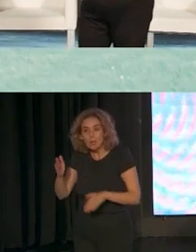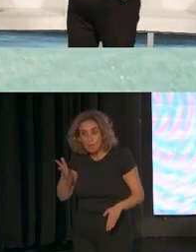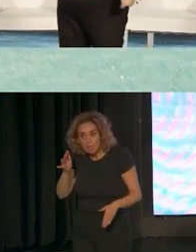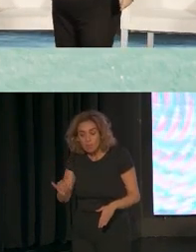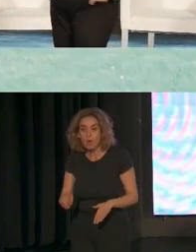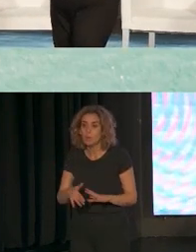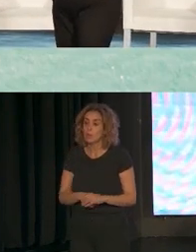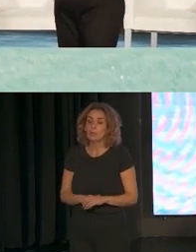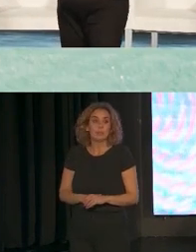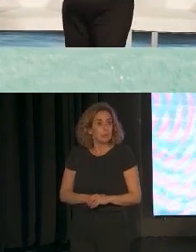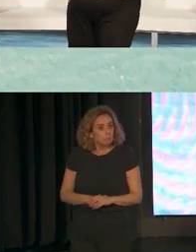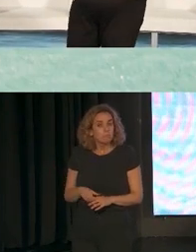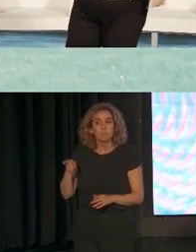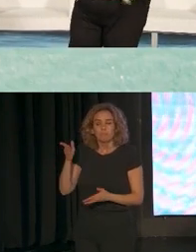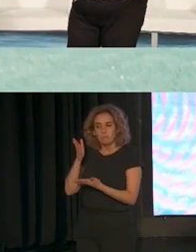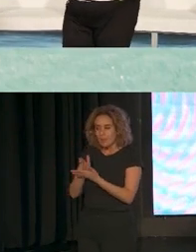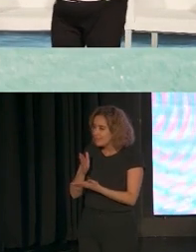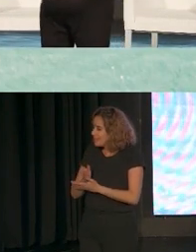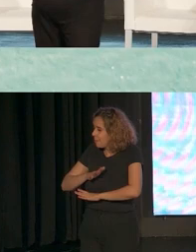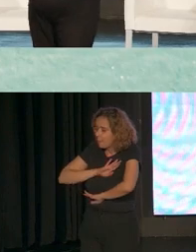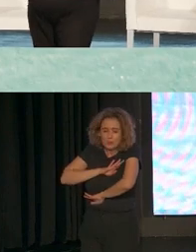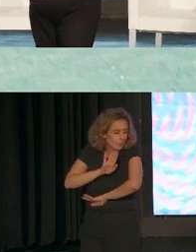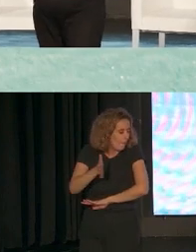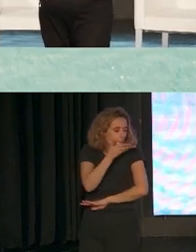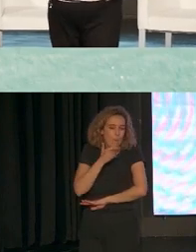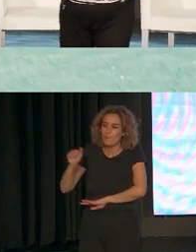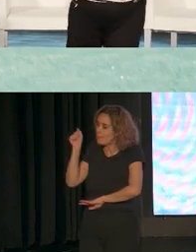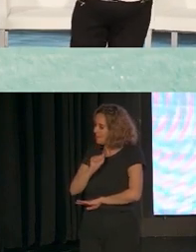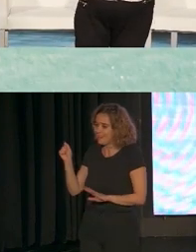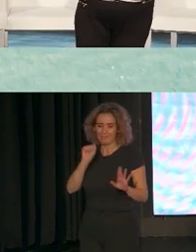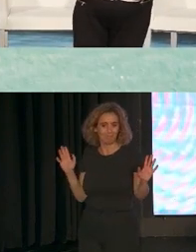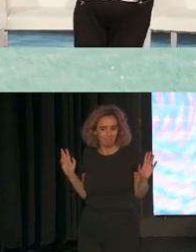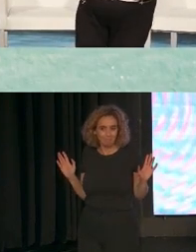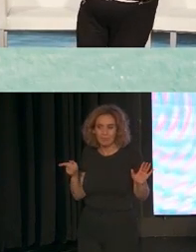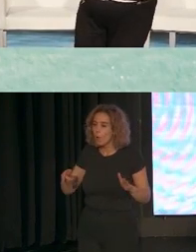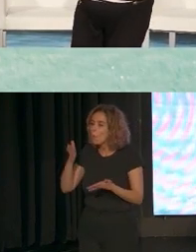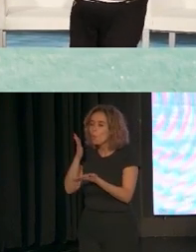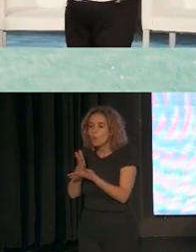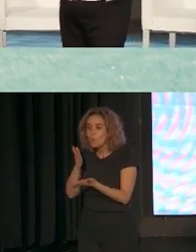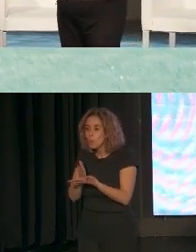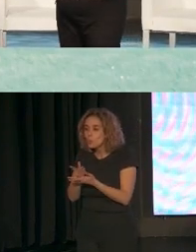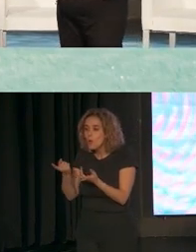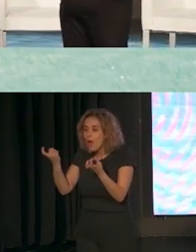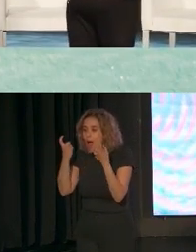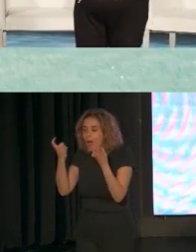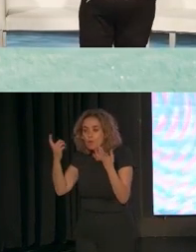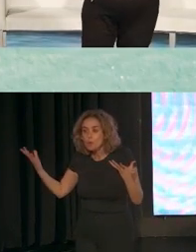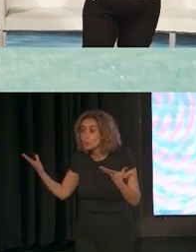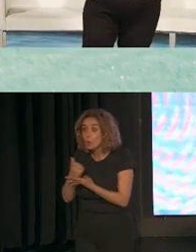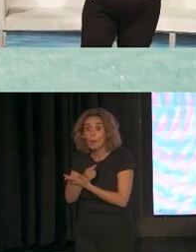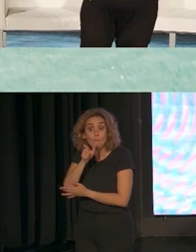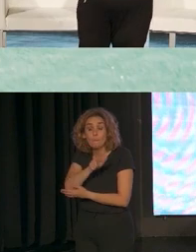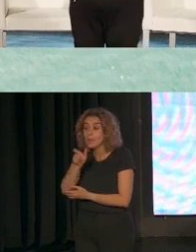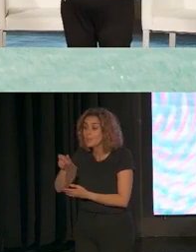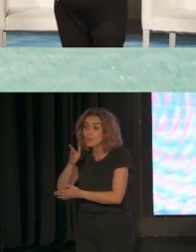Y la verdad este que este curso fue la leche porque este curso era un curso en el que todos los alumnos éramos